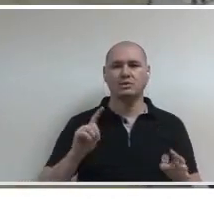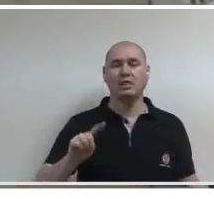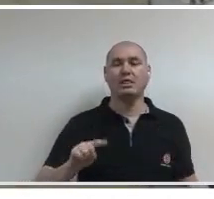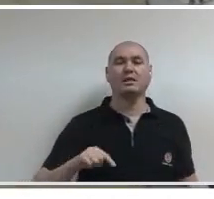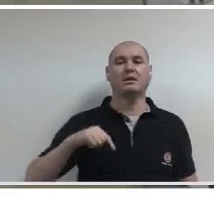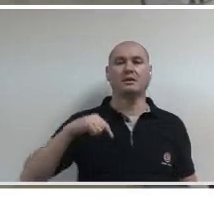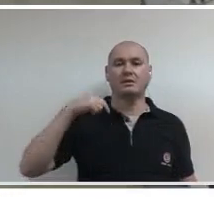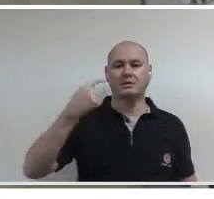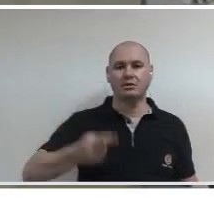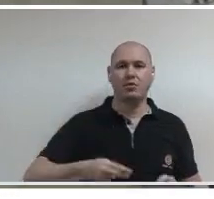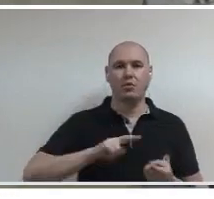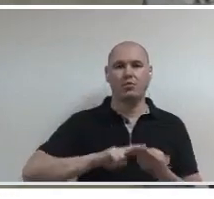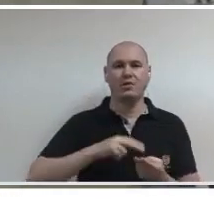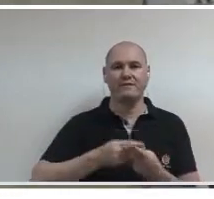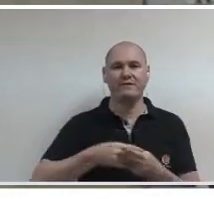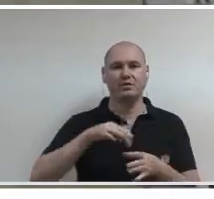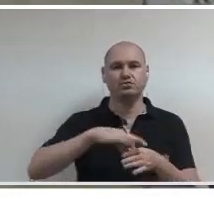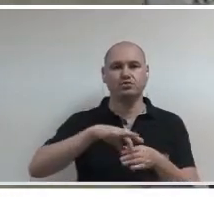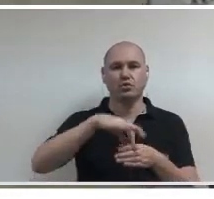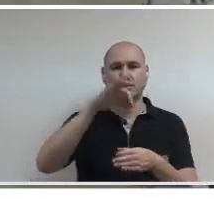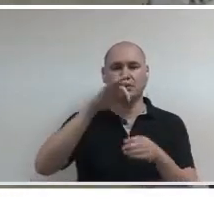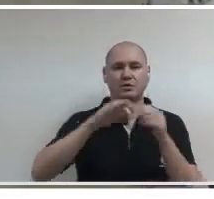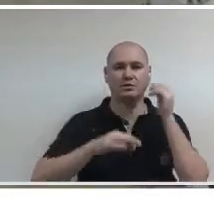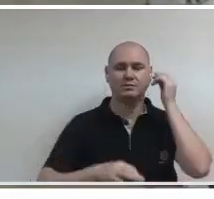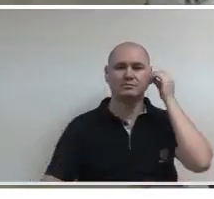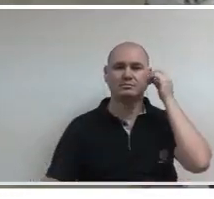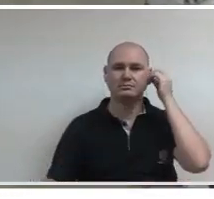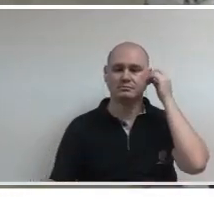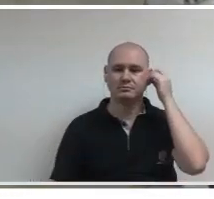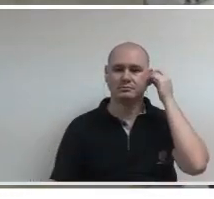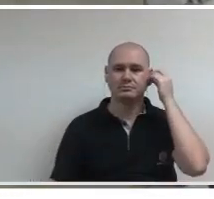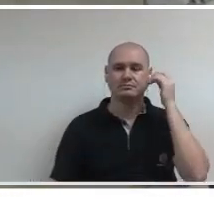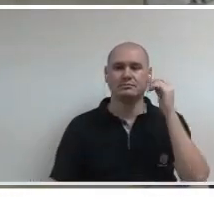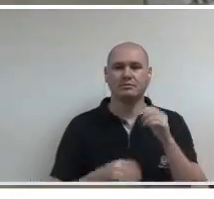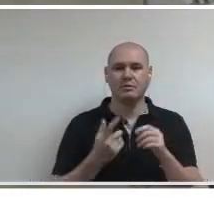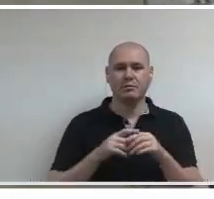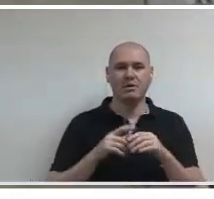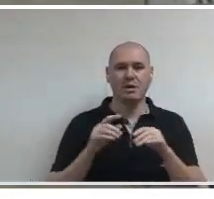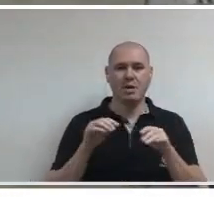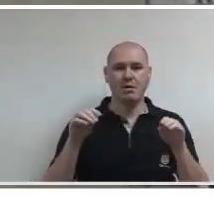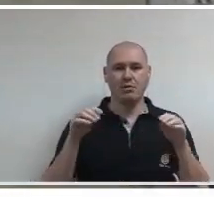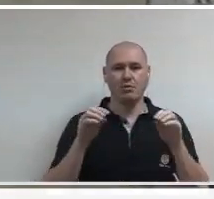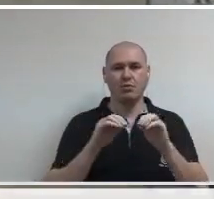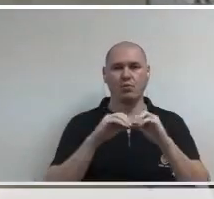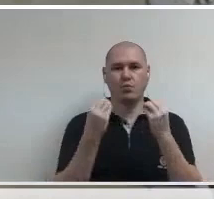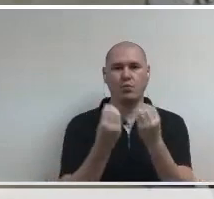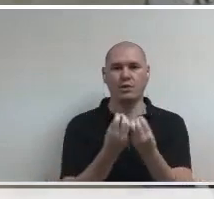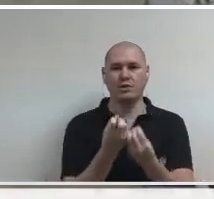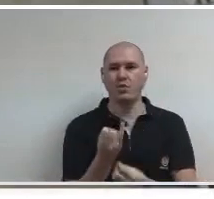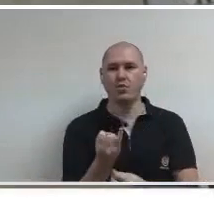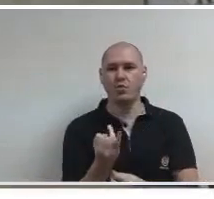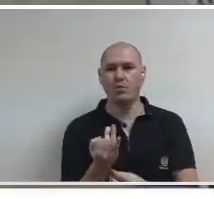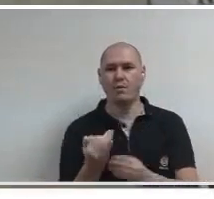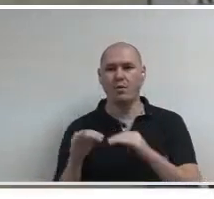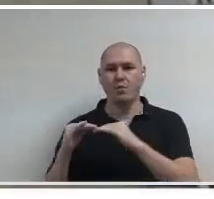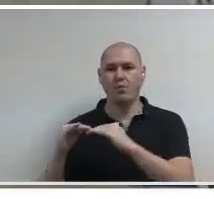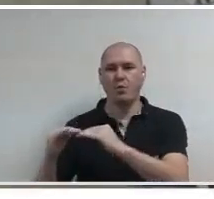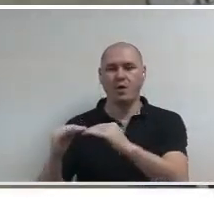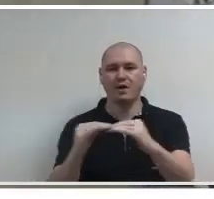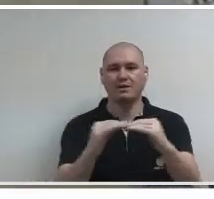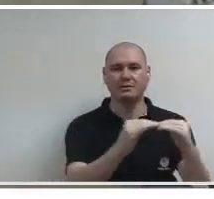hacer el sorteo por garantías constitucionales y se hace una distribución. Al día siguiente, ya pues llegó a sorteo, garantías constitucionales en Guaja,